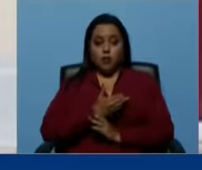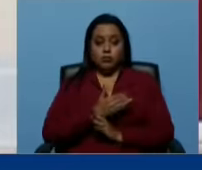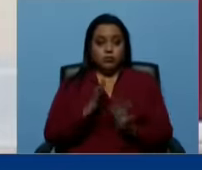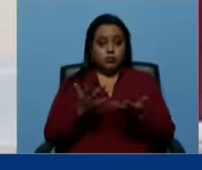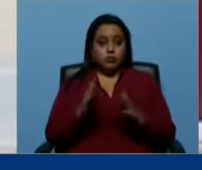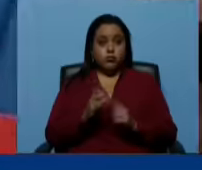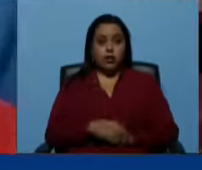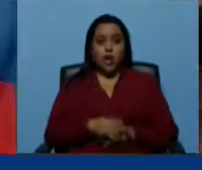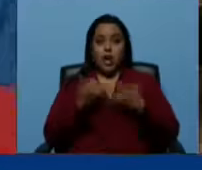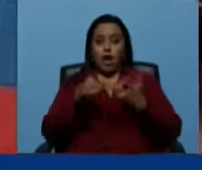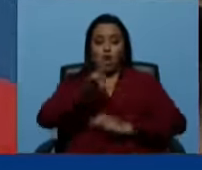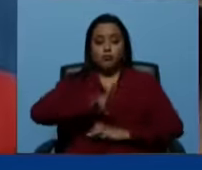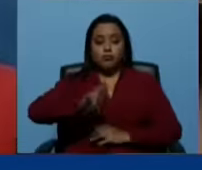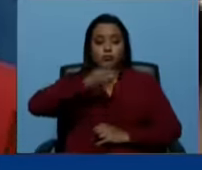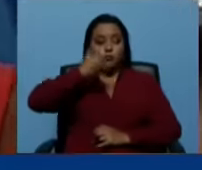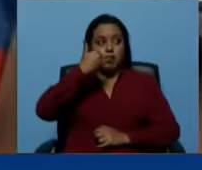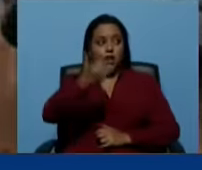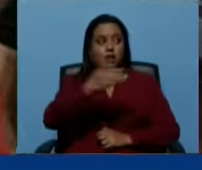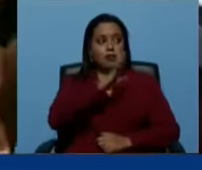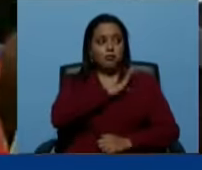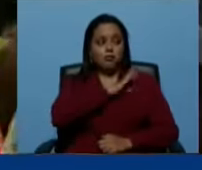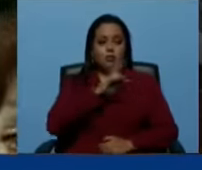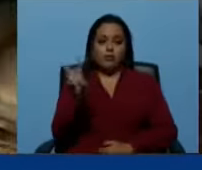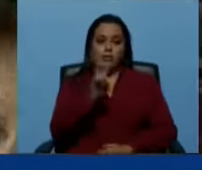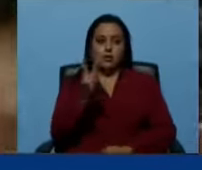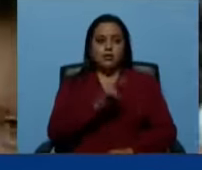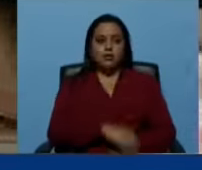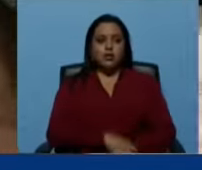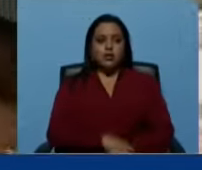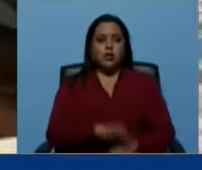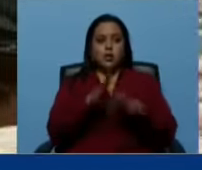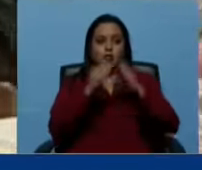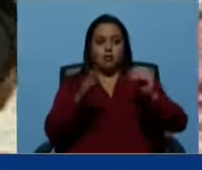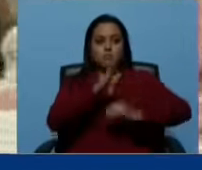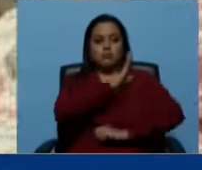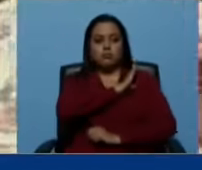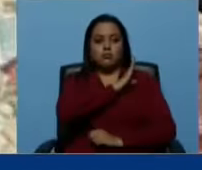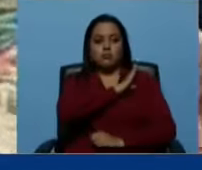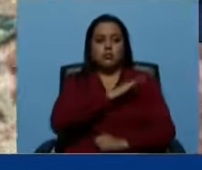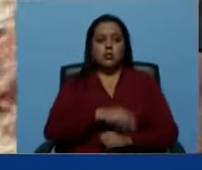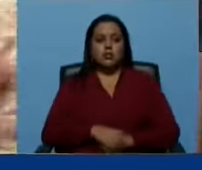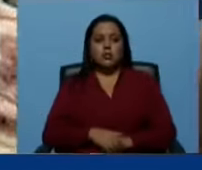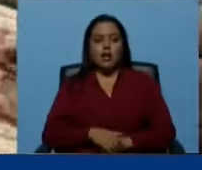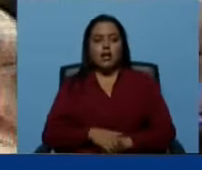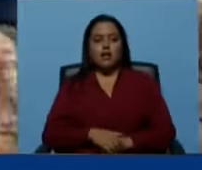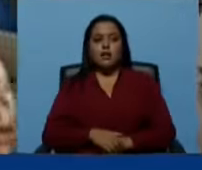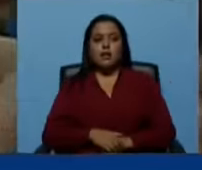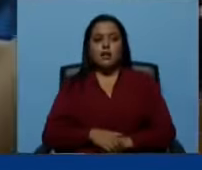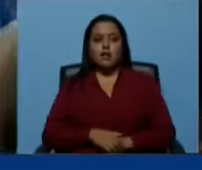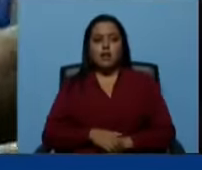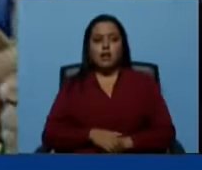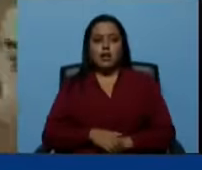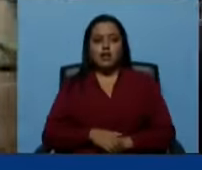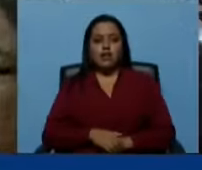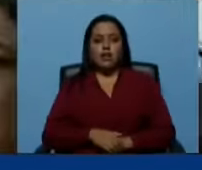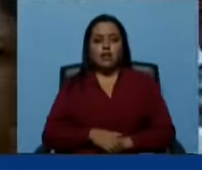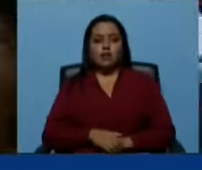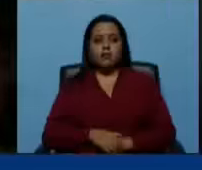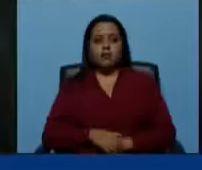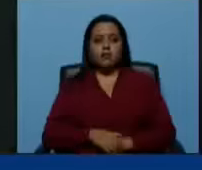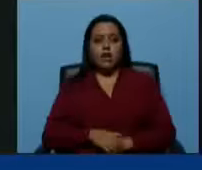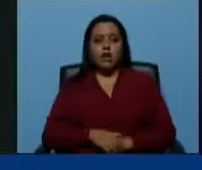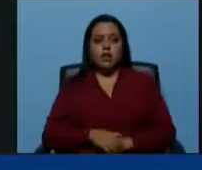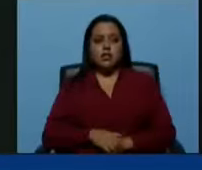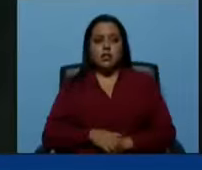que utilizaron teléfonos venezolanos, todos los tenemos. Y vamos a llegar a uno por uno con la ley. Ley